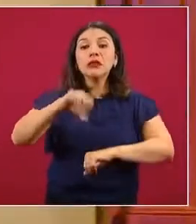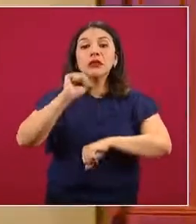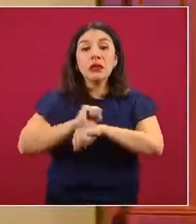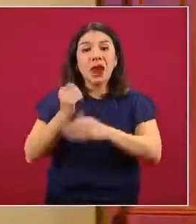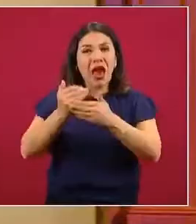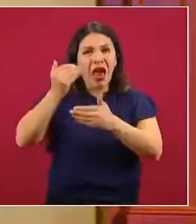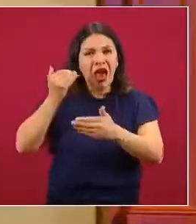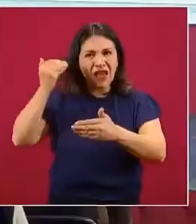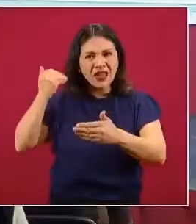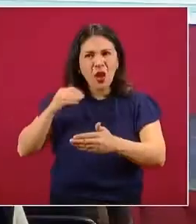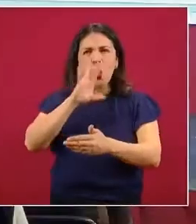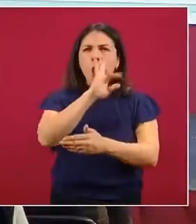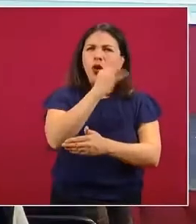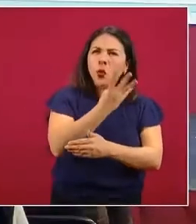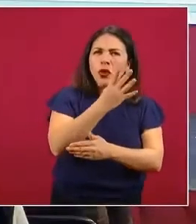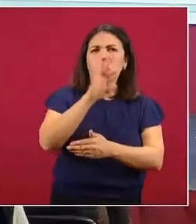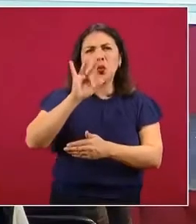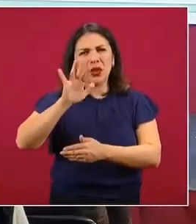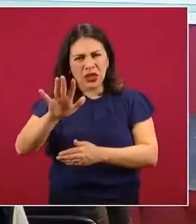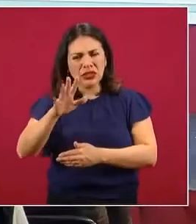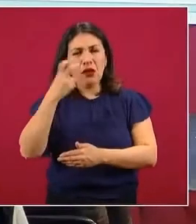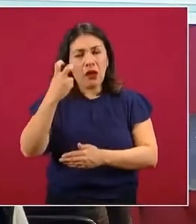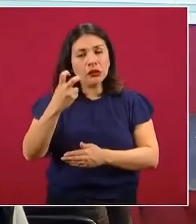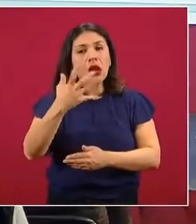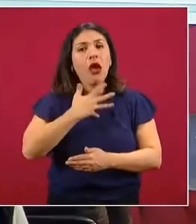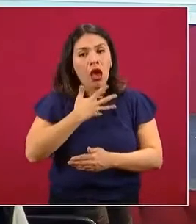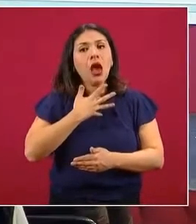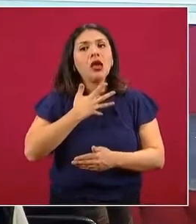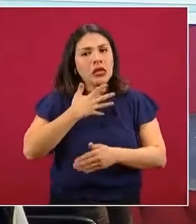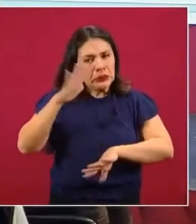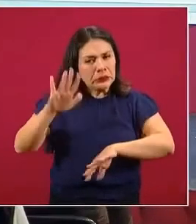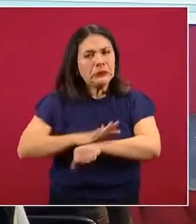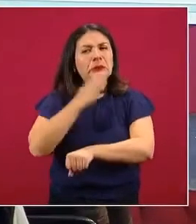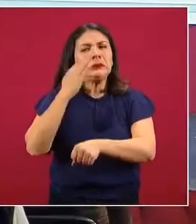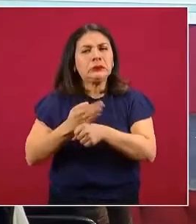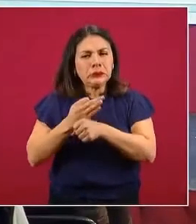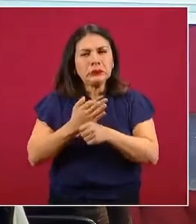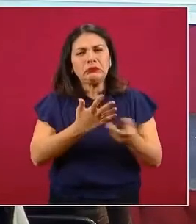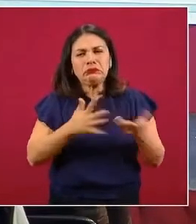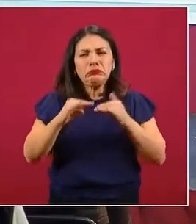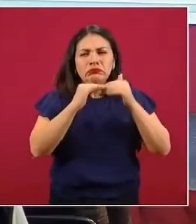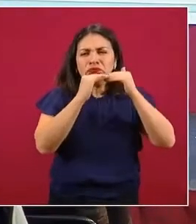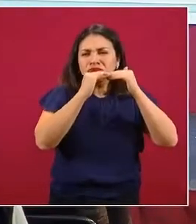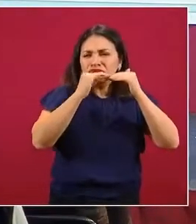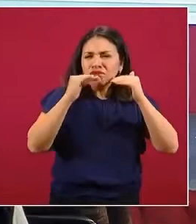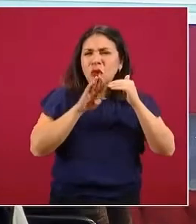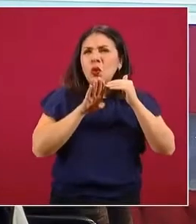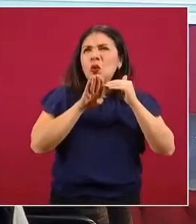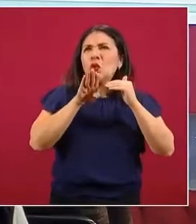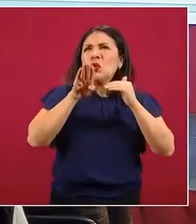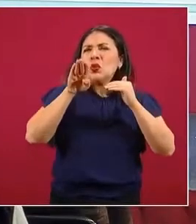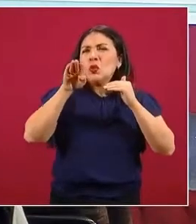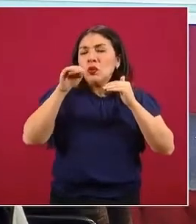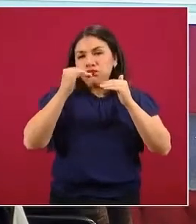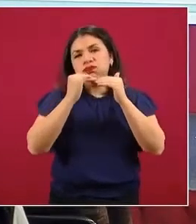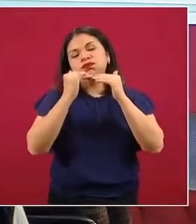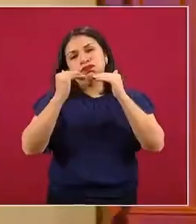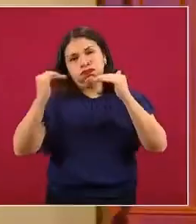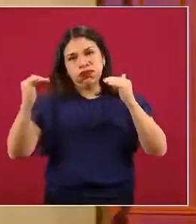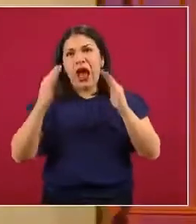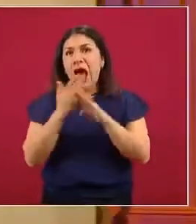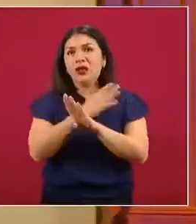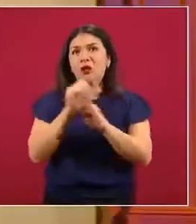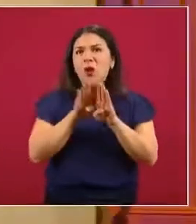semanas previas, 44 y 45, se había logrado estabilizar una tendencia ascendente que traíamos en las